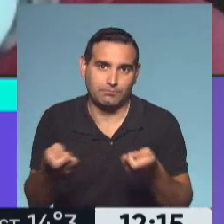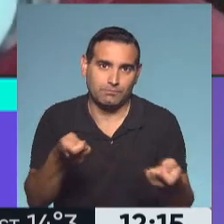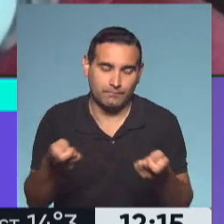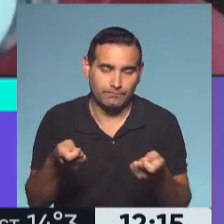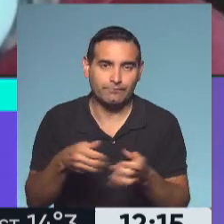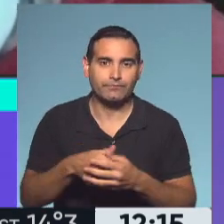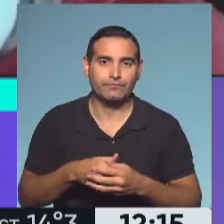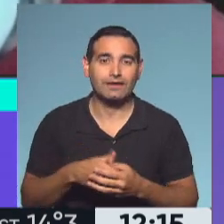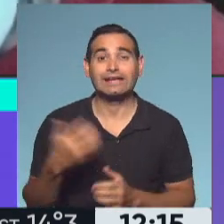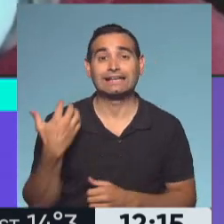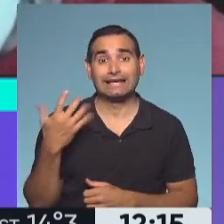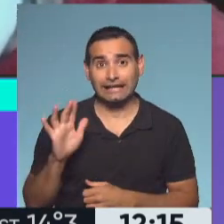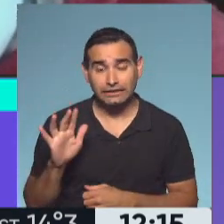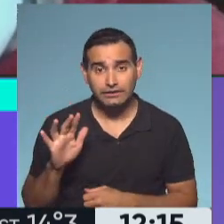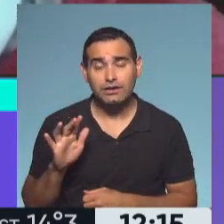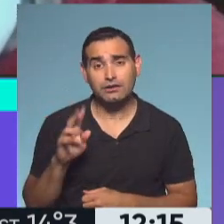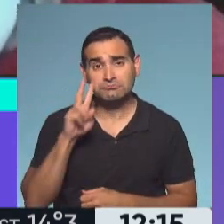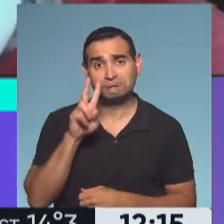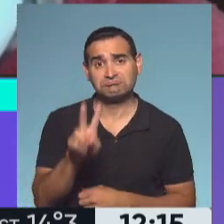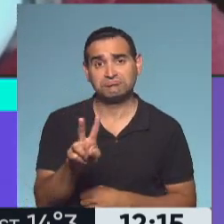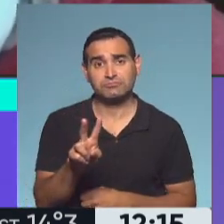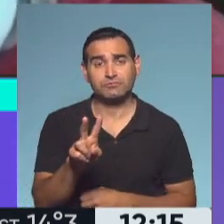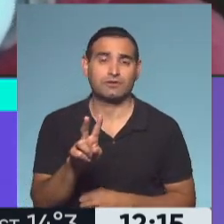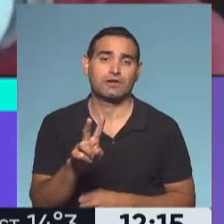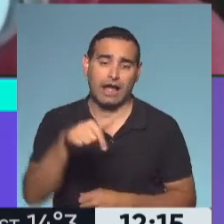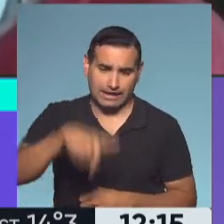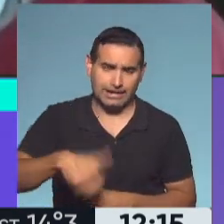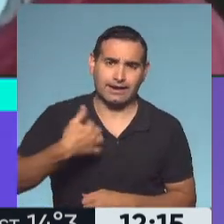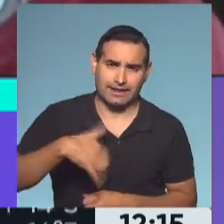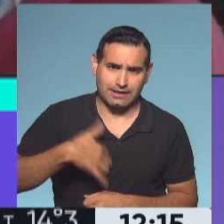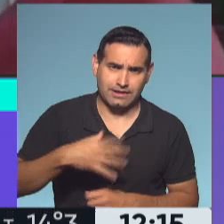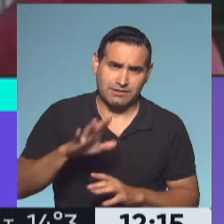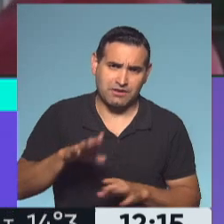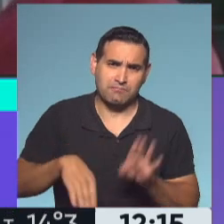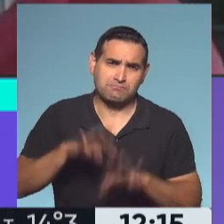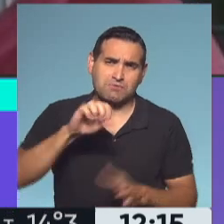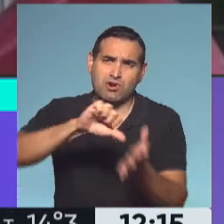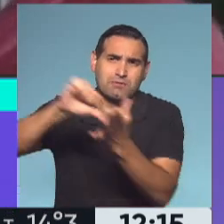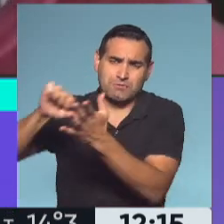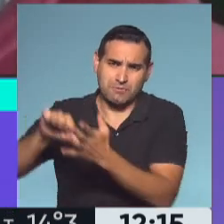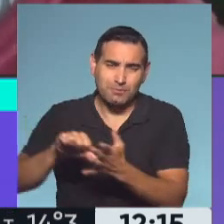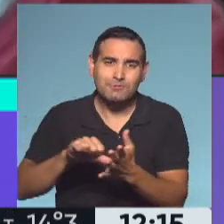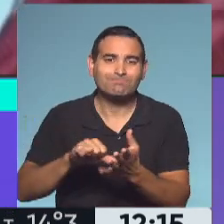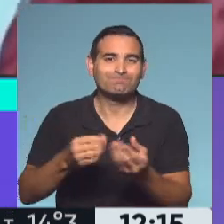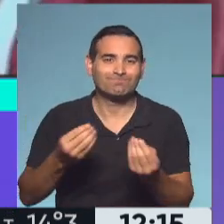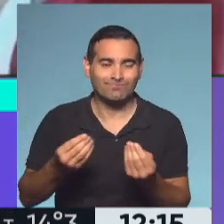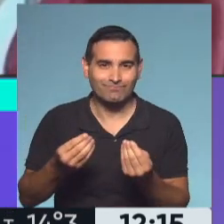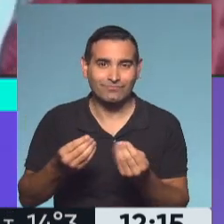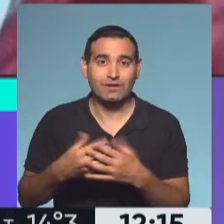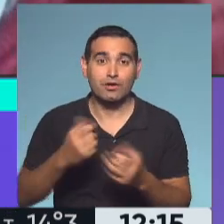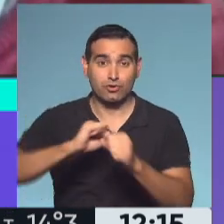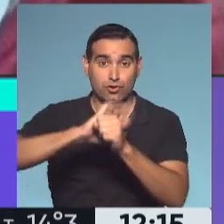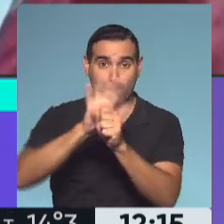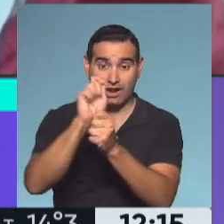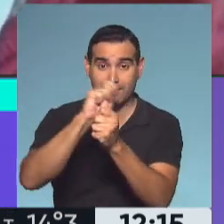general, lo que se ve no solamente en nuestro país, sino en la mayoría de los países, es que para que una